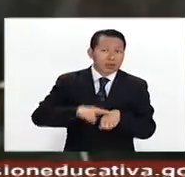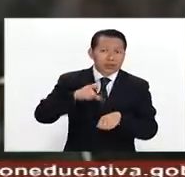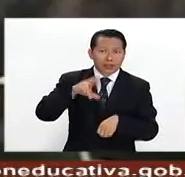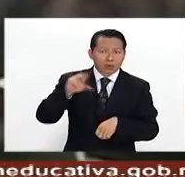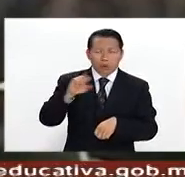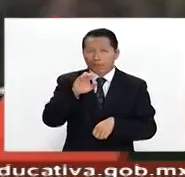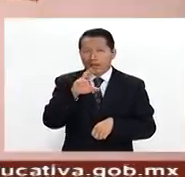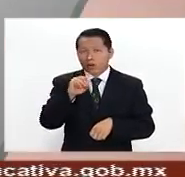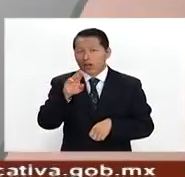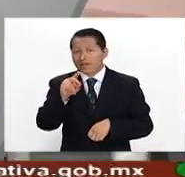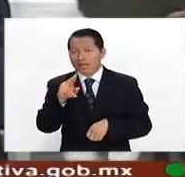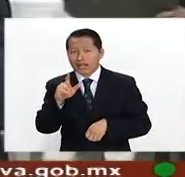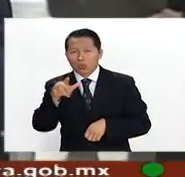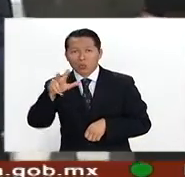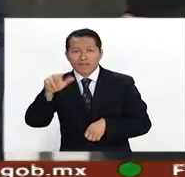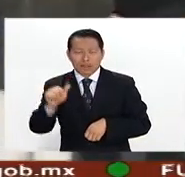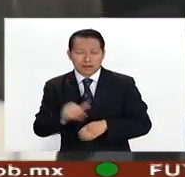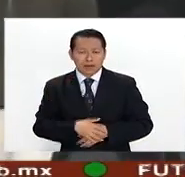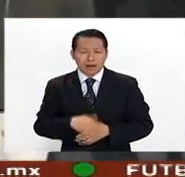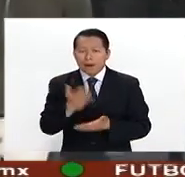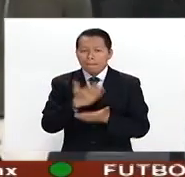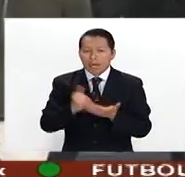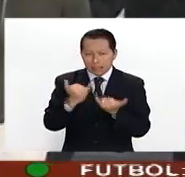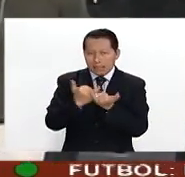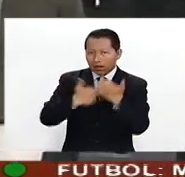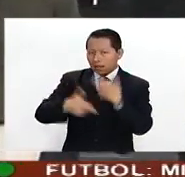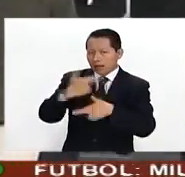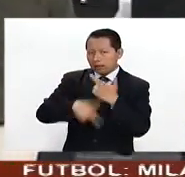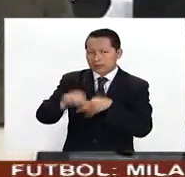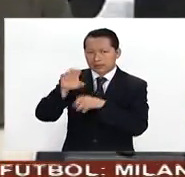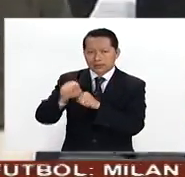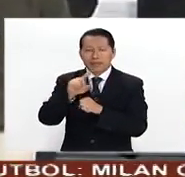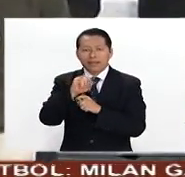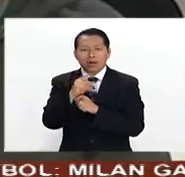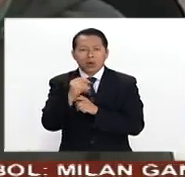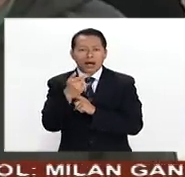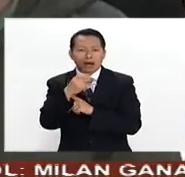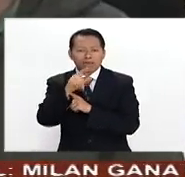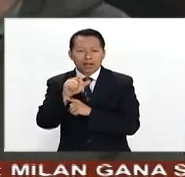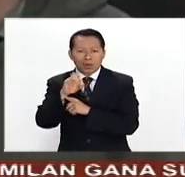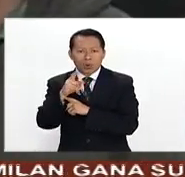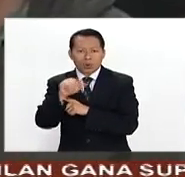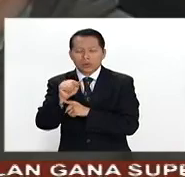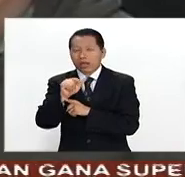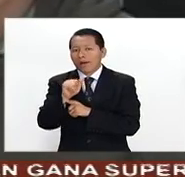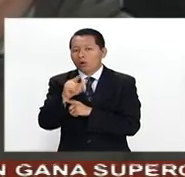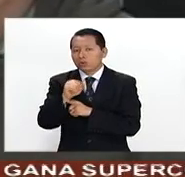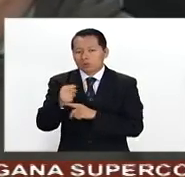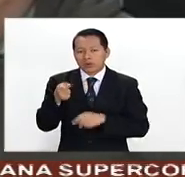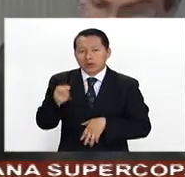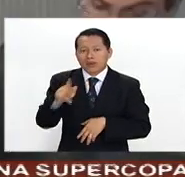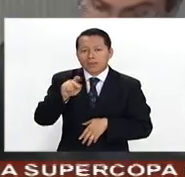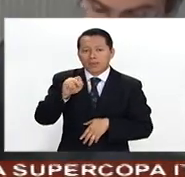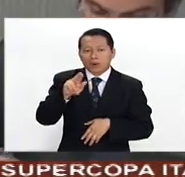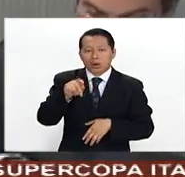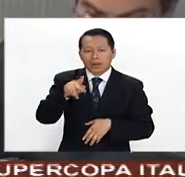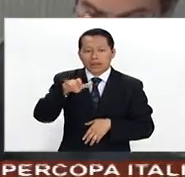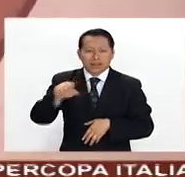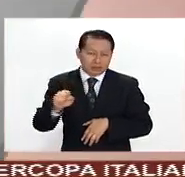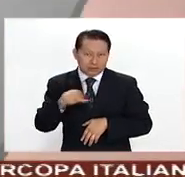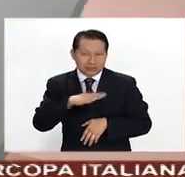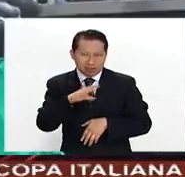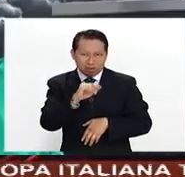Mario Villanueva. También está por regresar extraditado Diego Gabriel Cruz Alonso, uno de los llamados porquis de Costa de